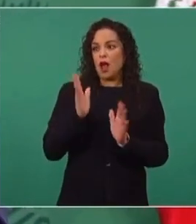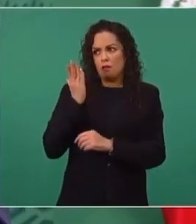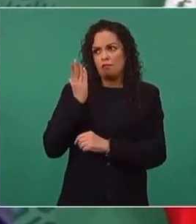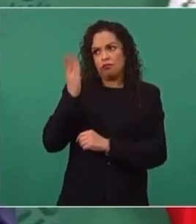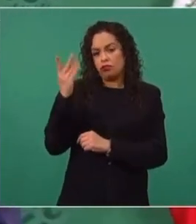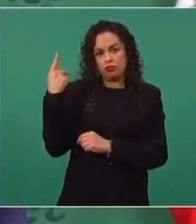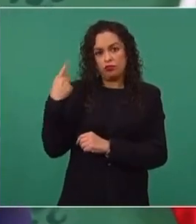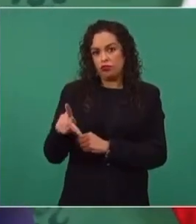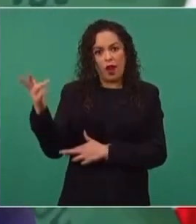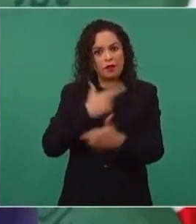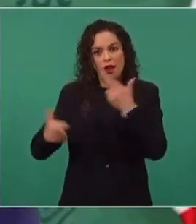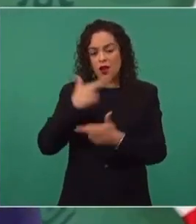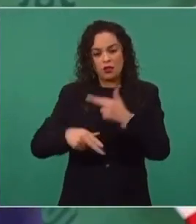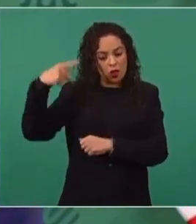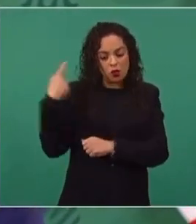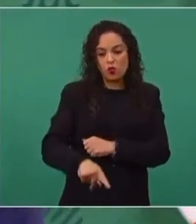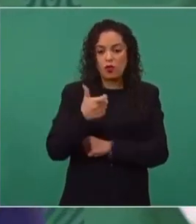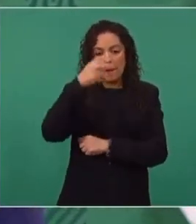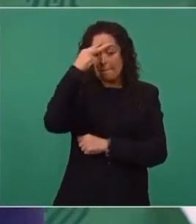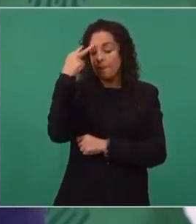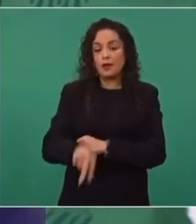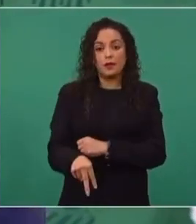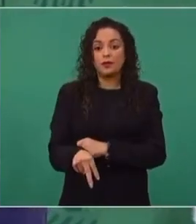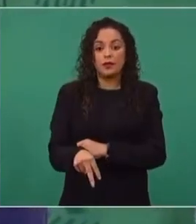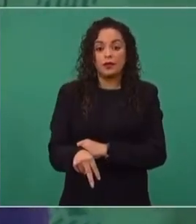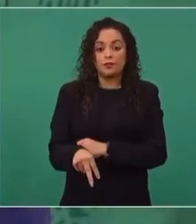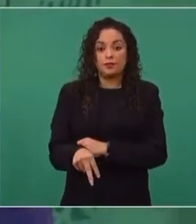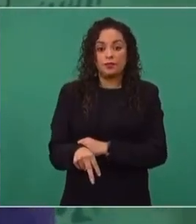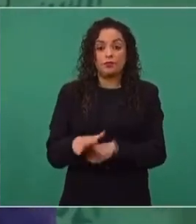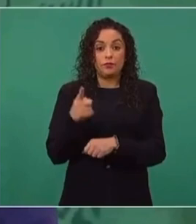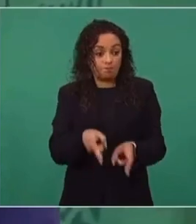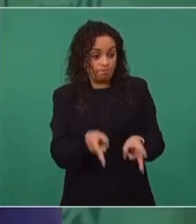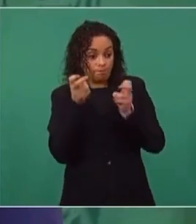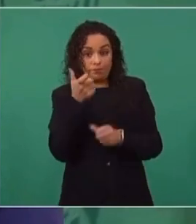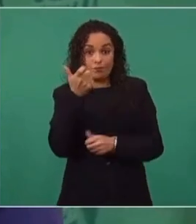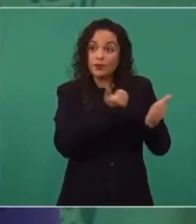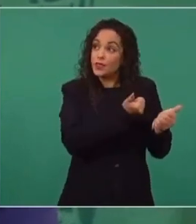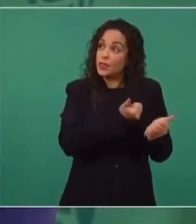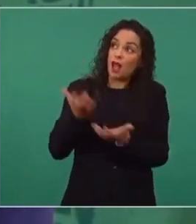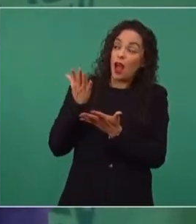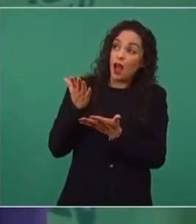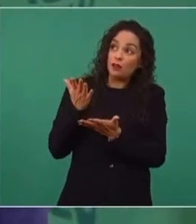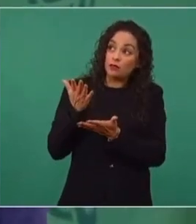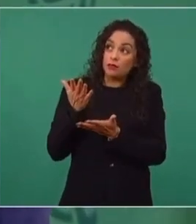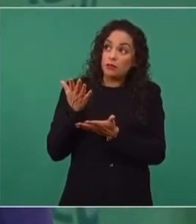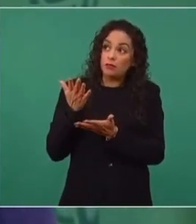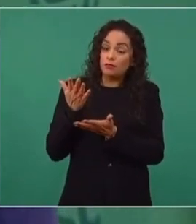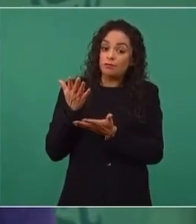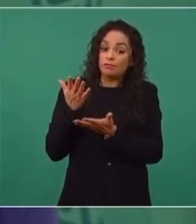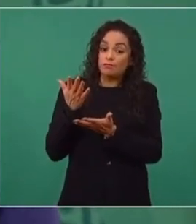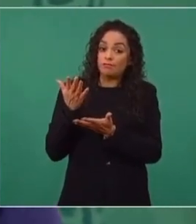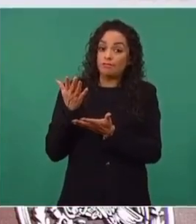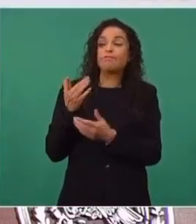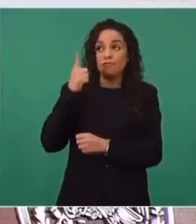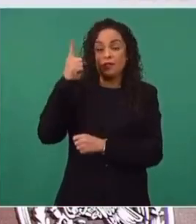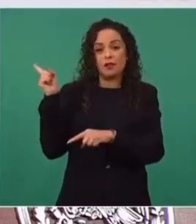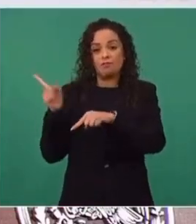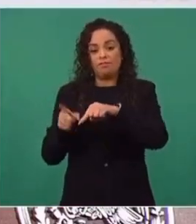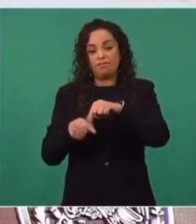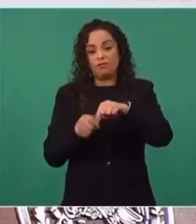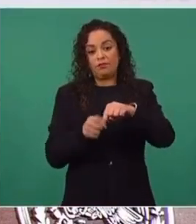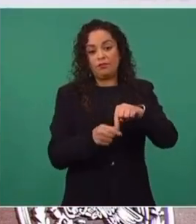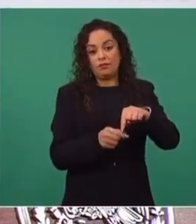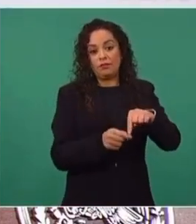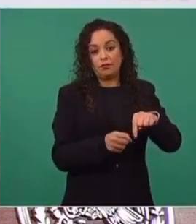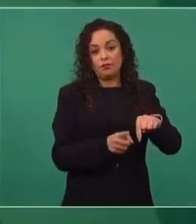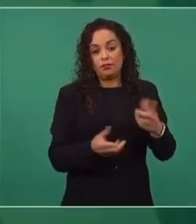exigiendo para que se devuelvan, porque se llevan el dinero, allá les quitan bienes que